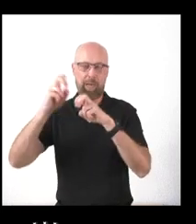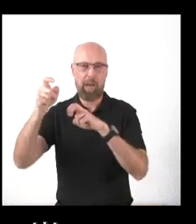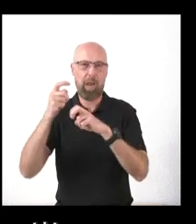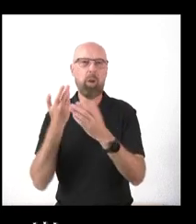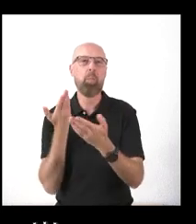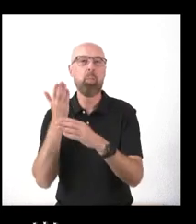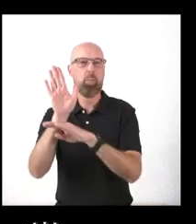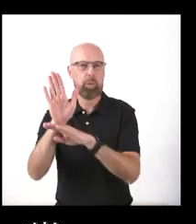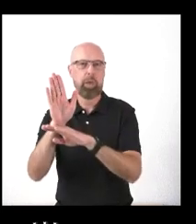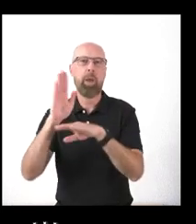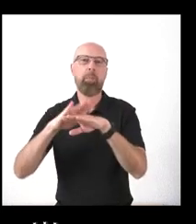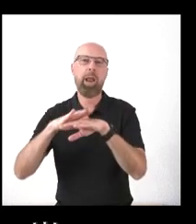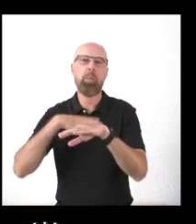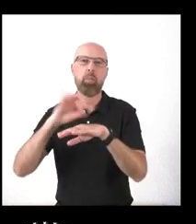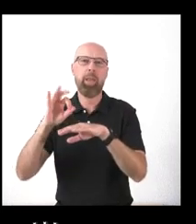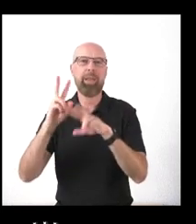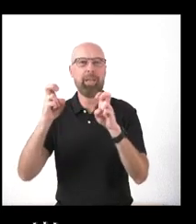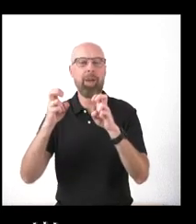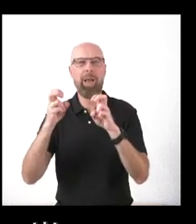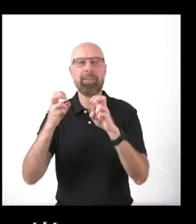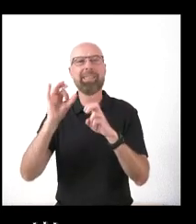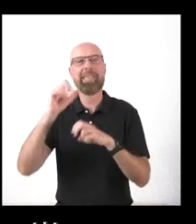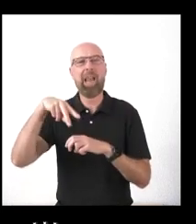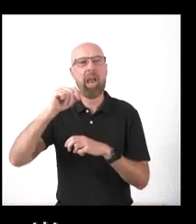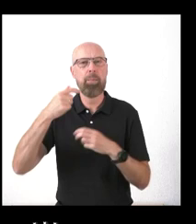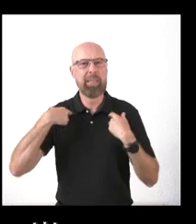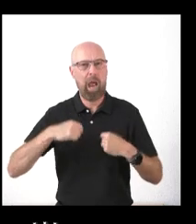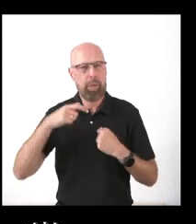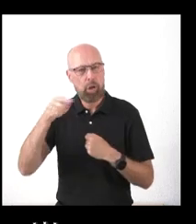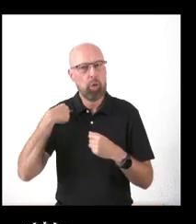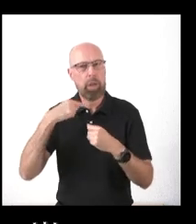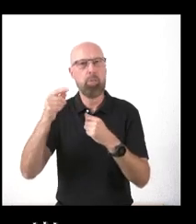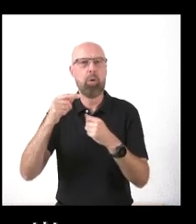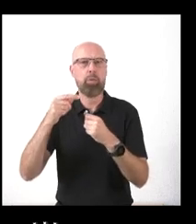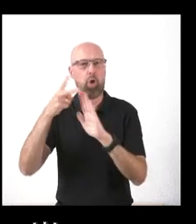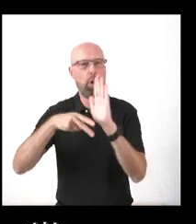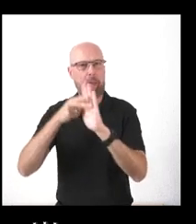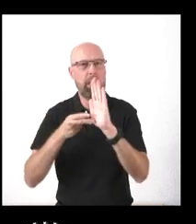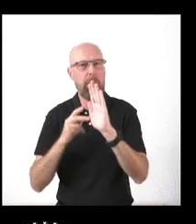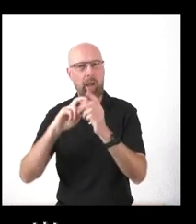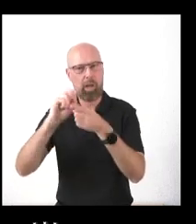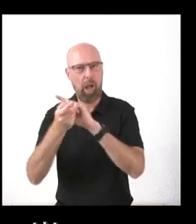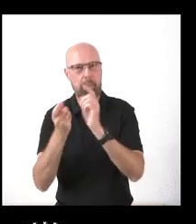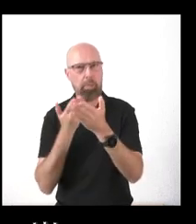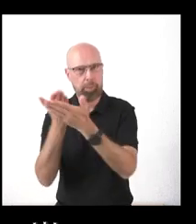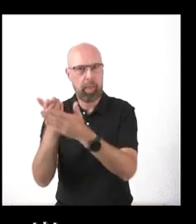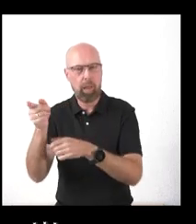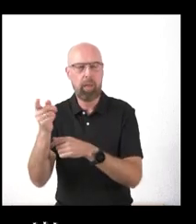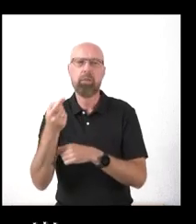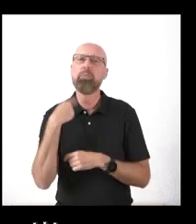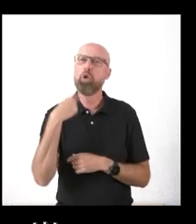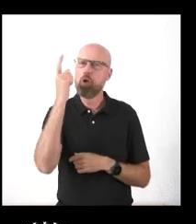la normativa en materia de saneamiento con la que con lo que llevamos todas estas semanas yo no sé si la junta de Castilla y león